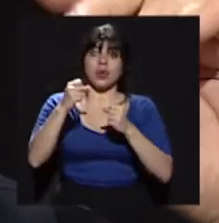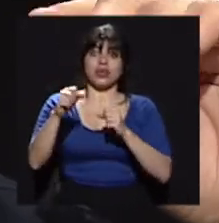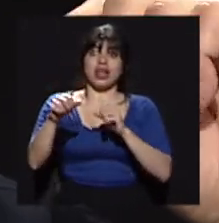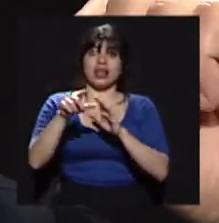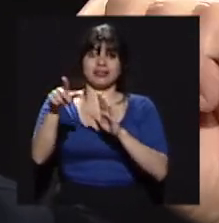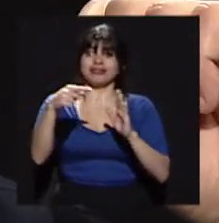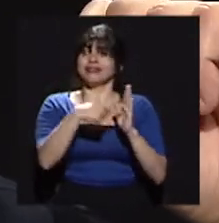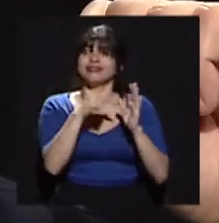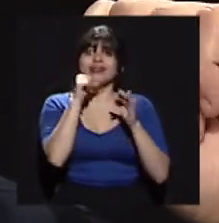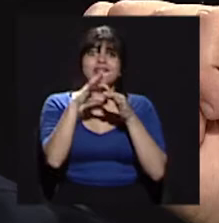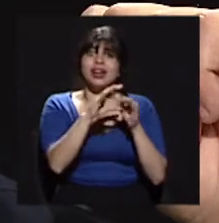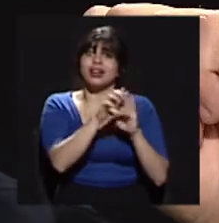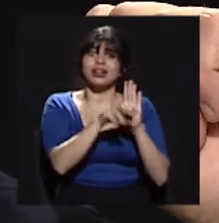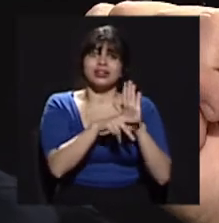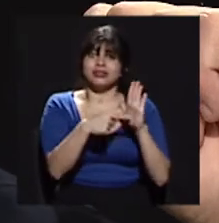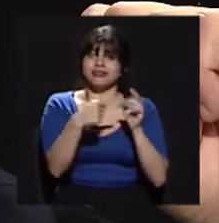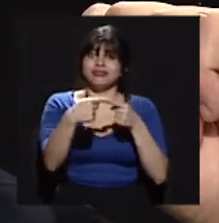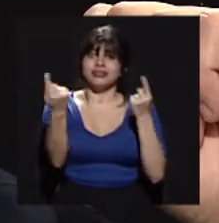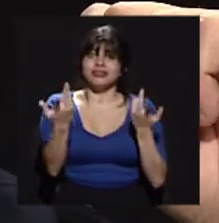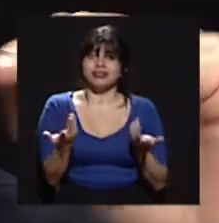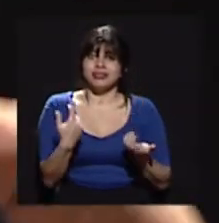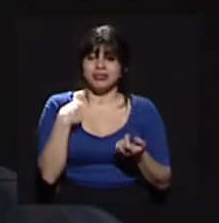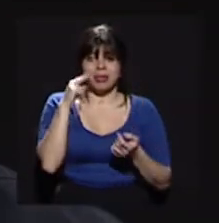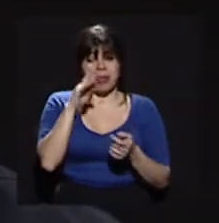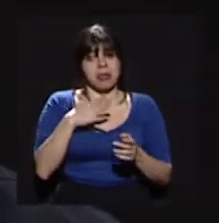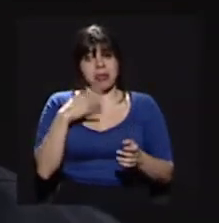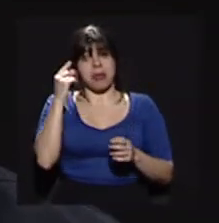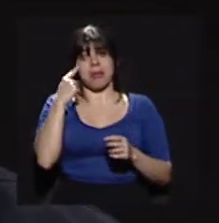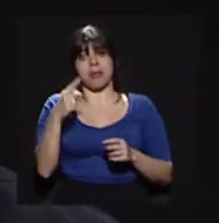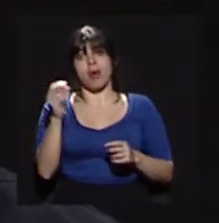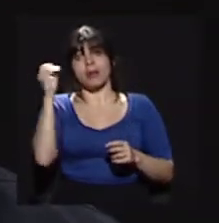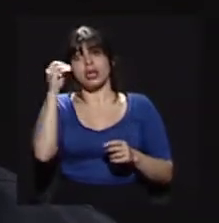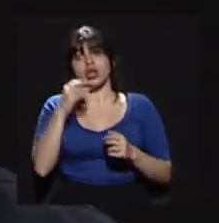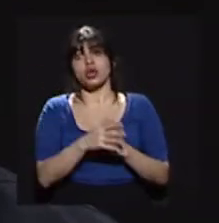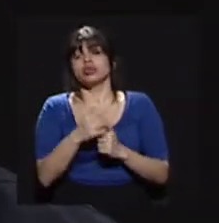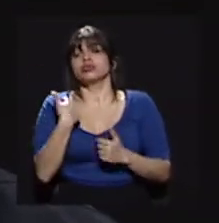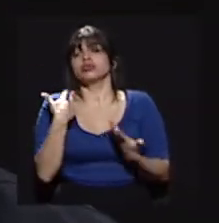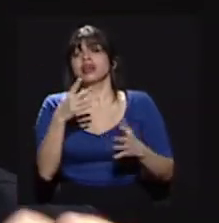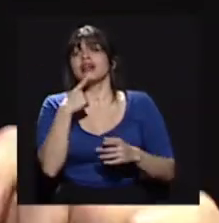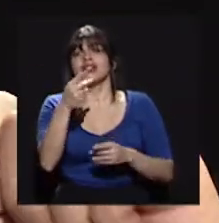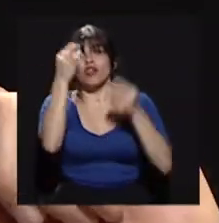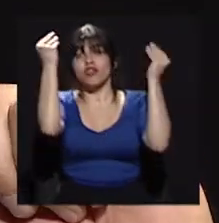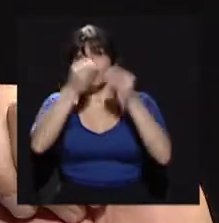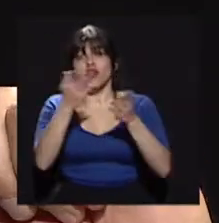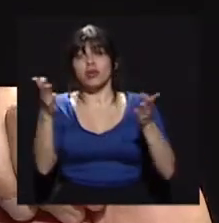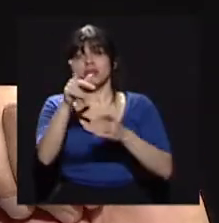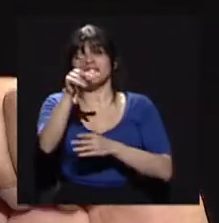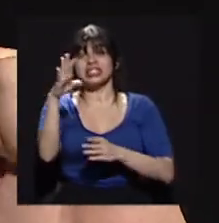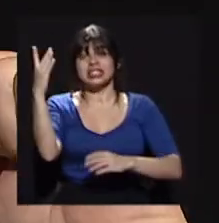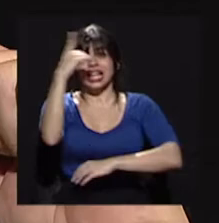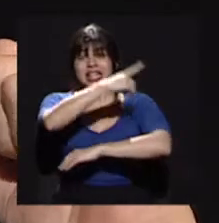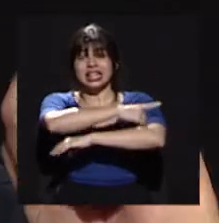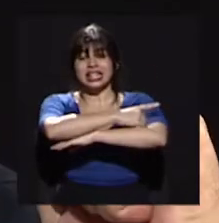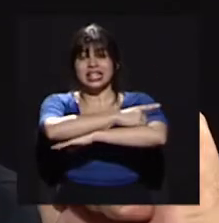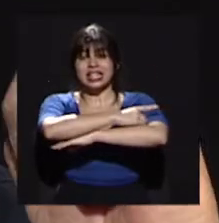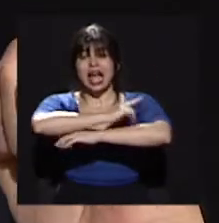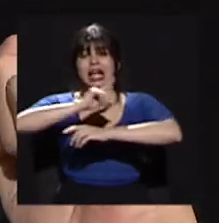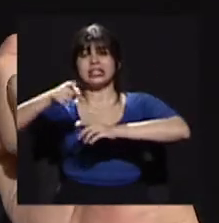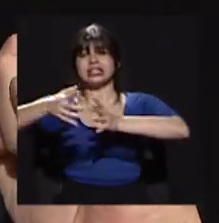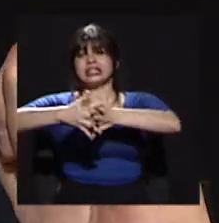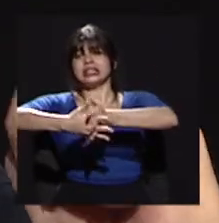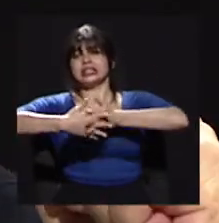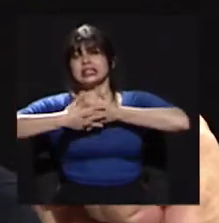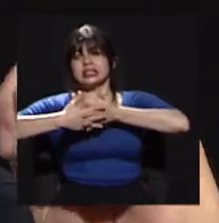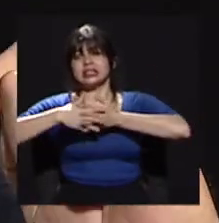claramente constitucionales a mi juicio y yo lo dije en el informe de los 100 días la resistencia